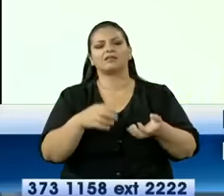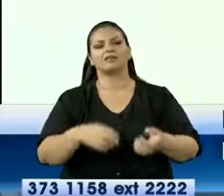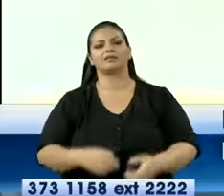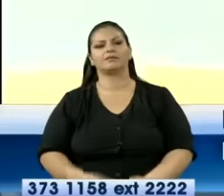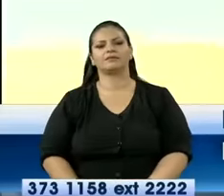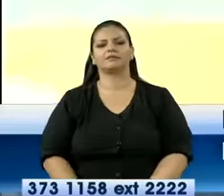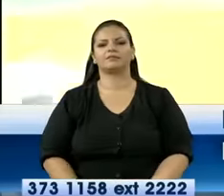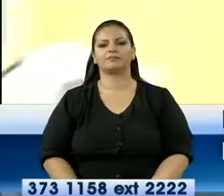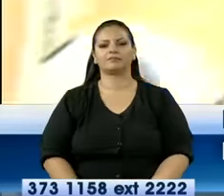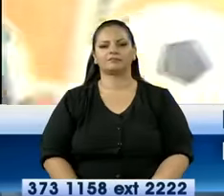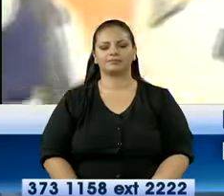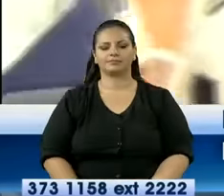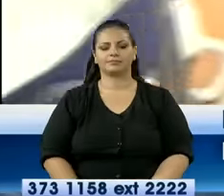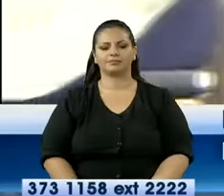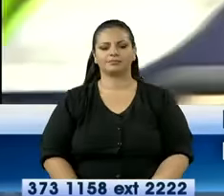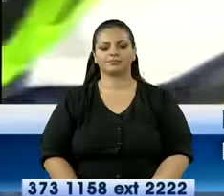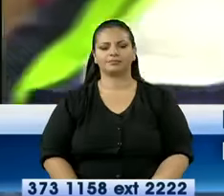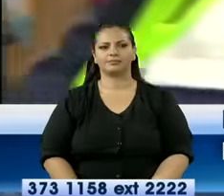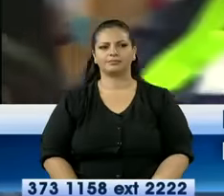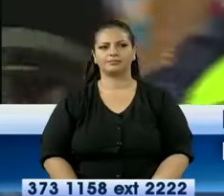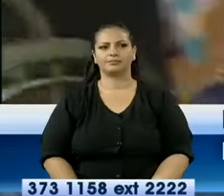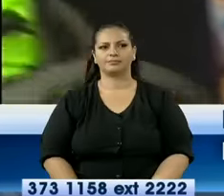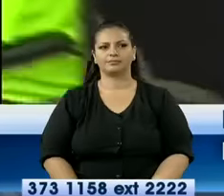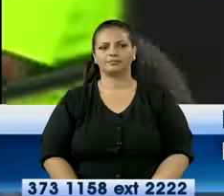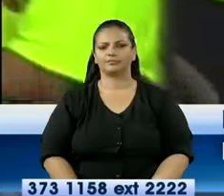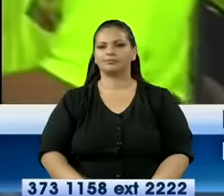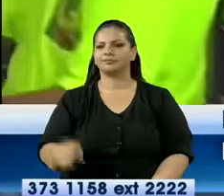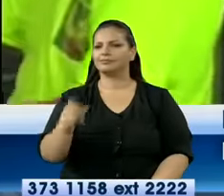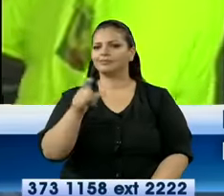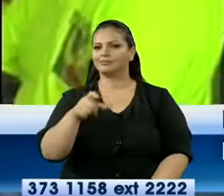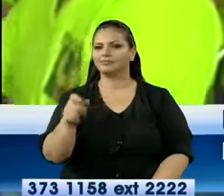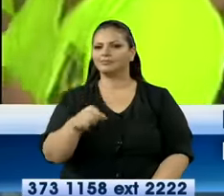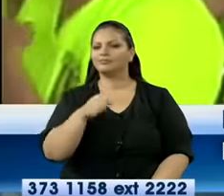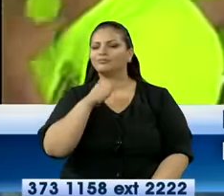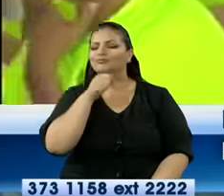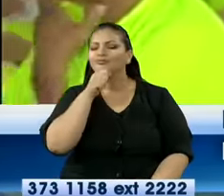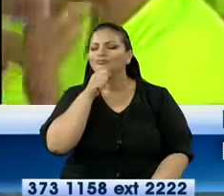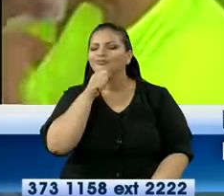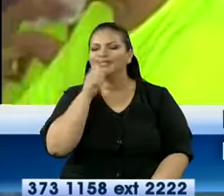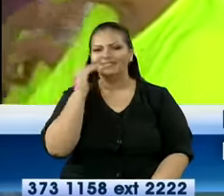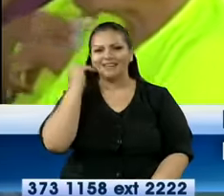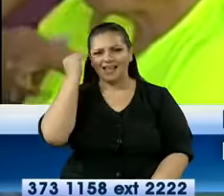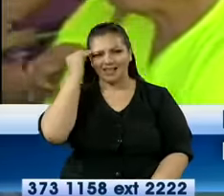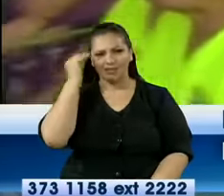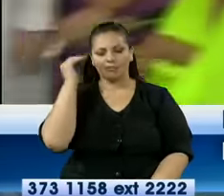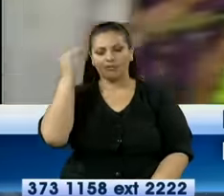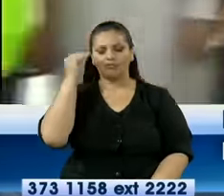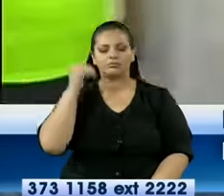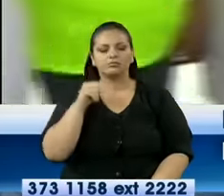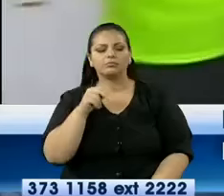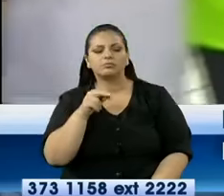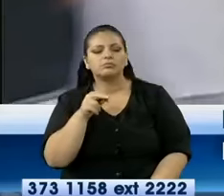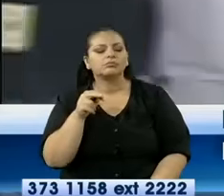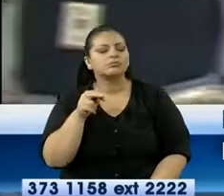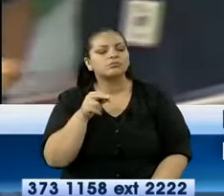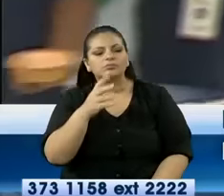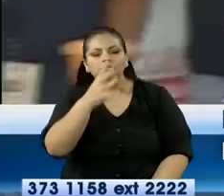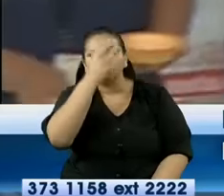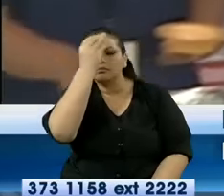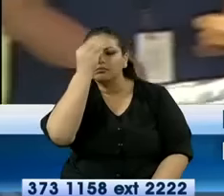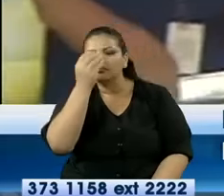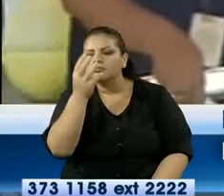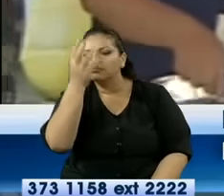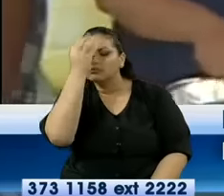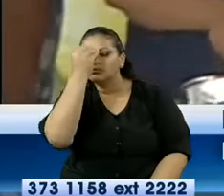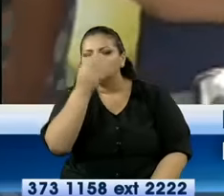Y aquí los adultos mayores, por ejemplo, están presenciando, miren, ahí tienen la lenteja cocinada.